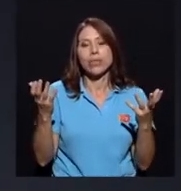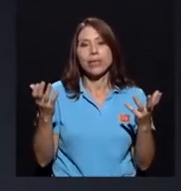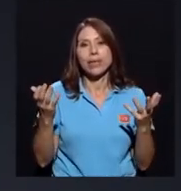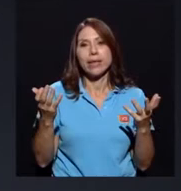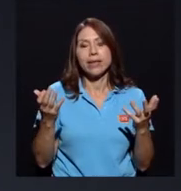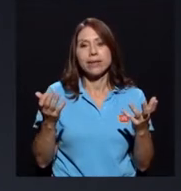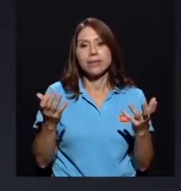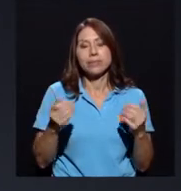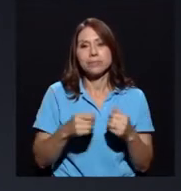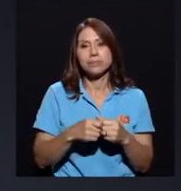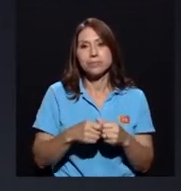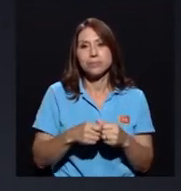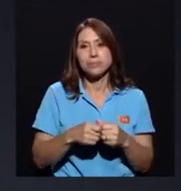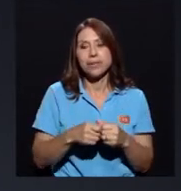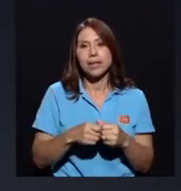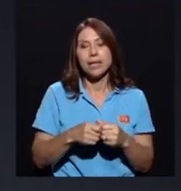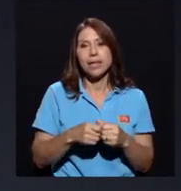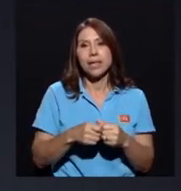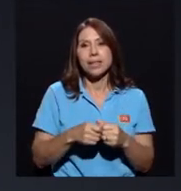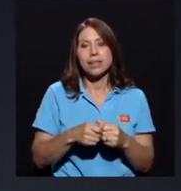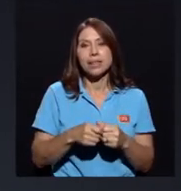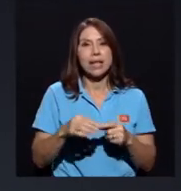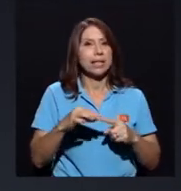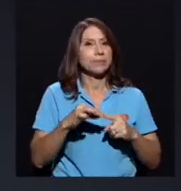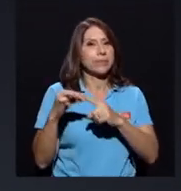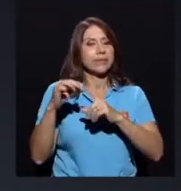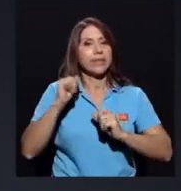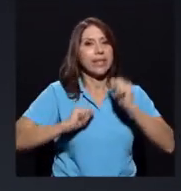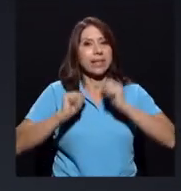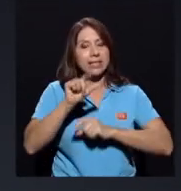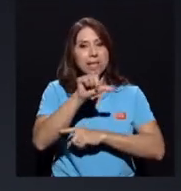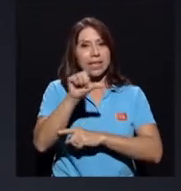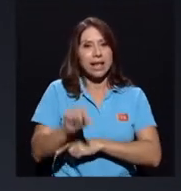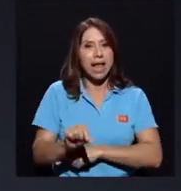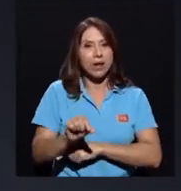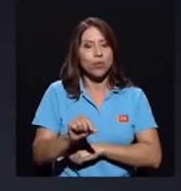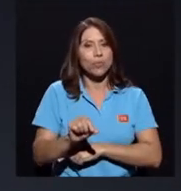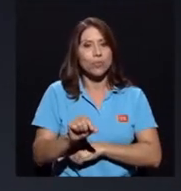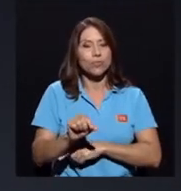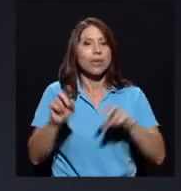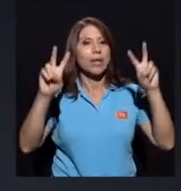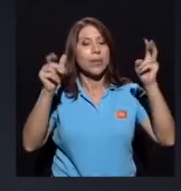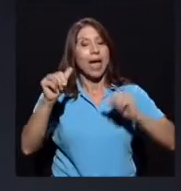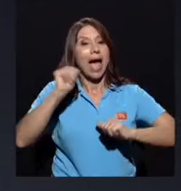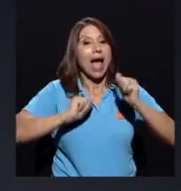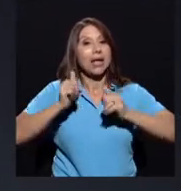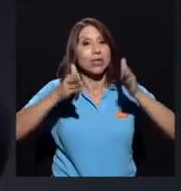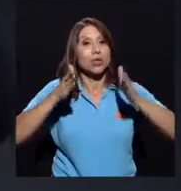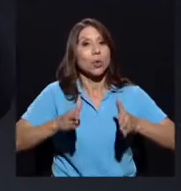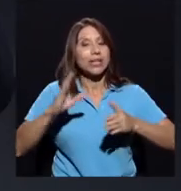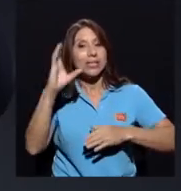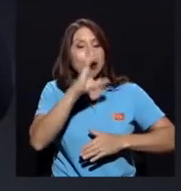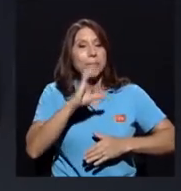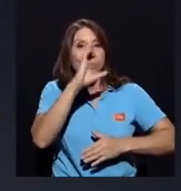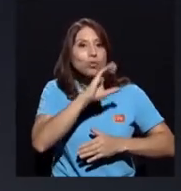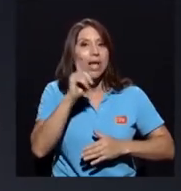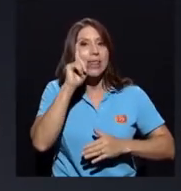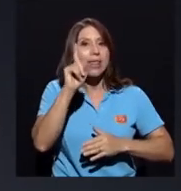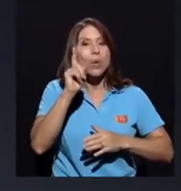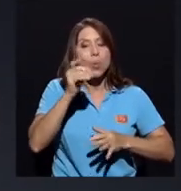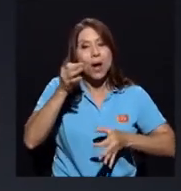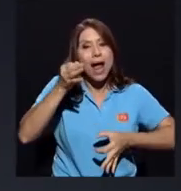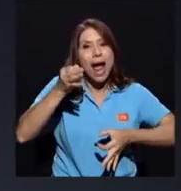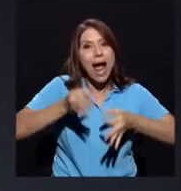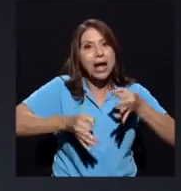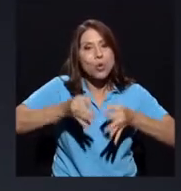del teatrista italiano de actores en busca de un argumento este es